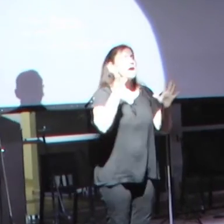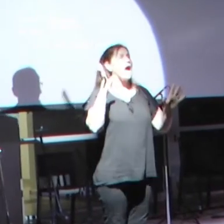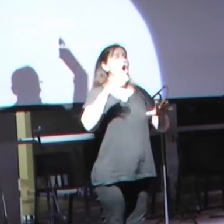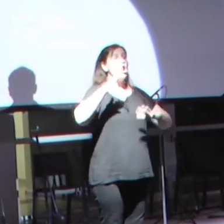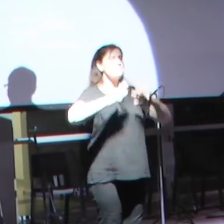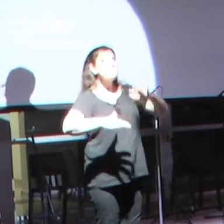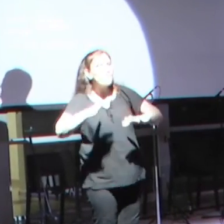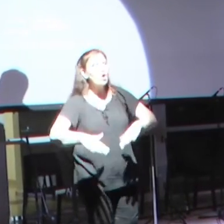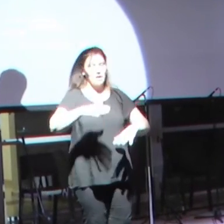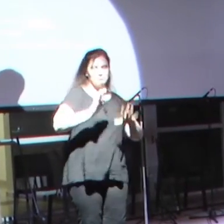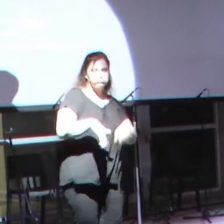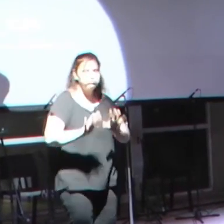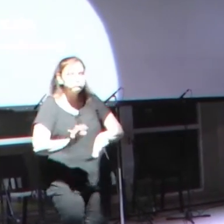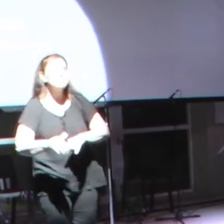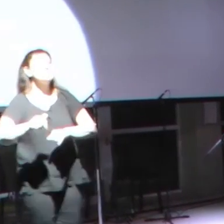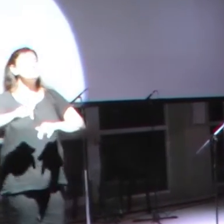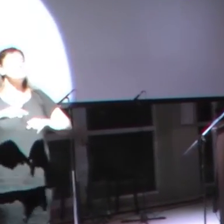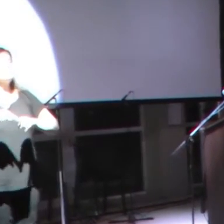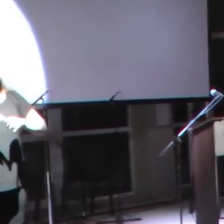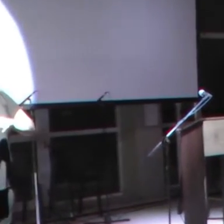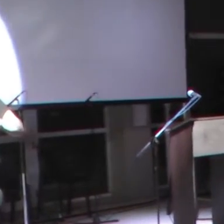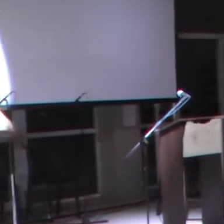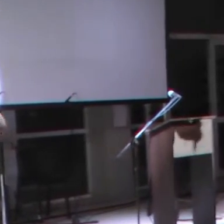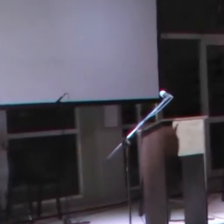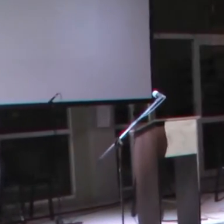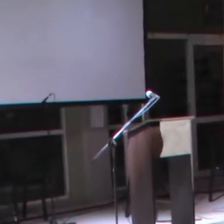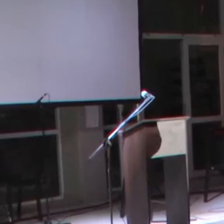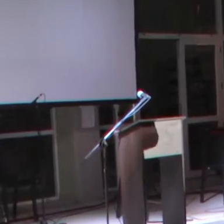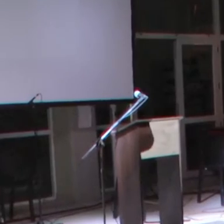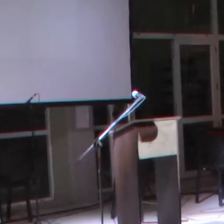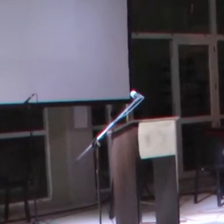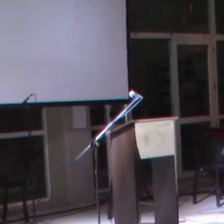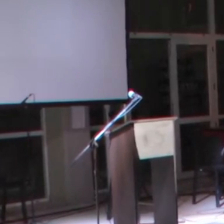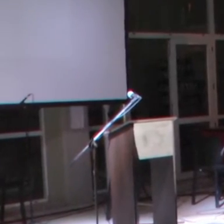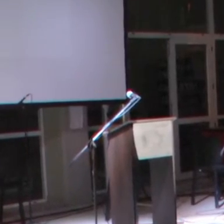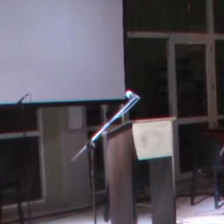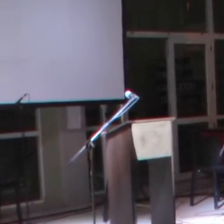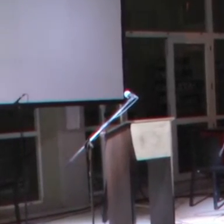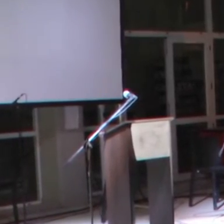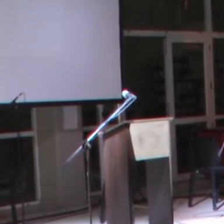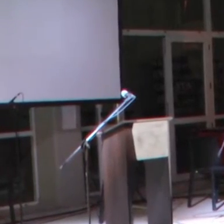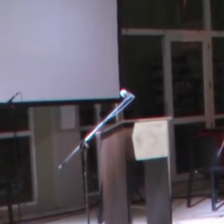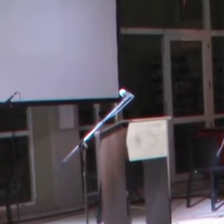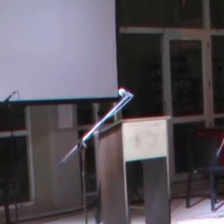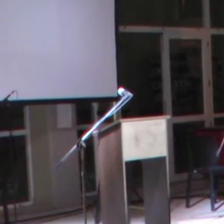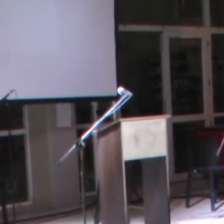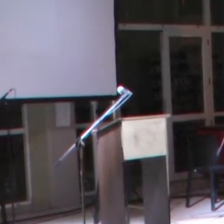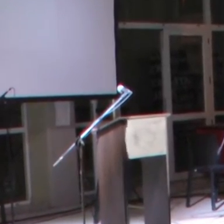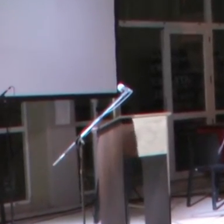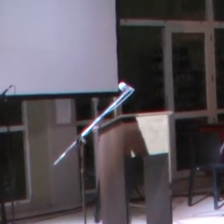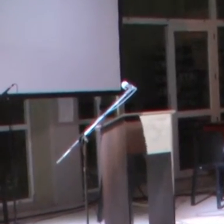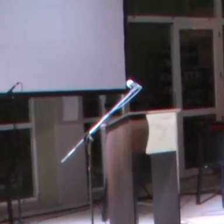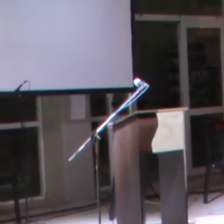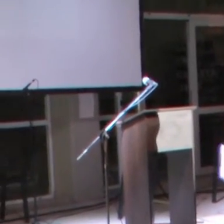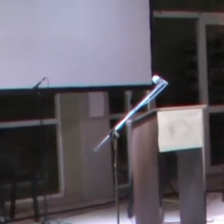murga, vamos a tener tambores, vamos a tener un mural, la inauguración de un mural, vamos a tener chicas que danzan folclore, personajes históricos